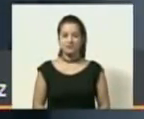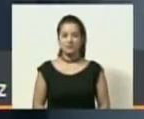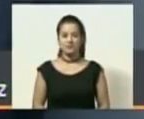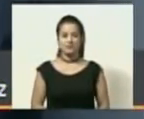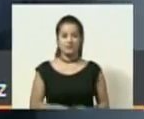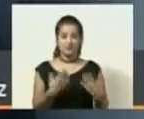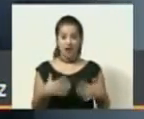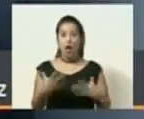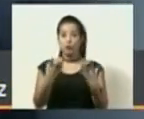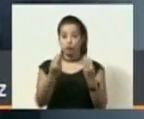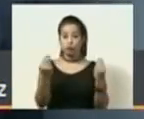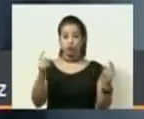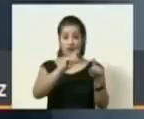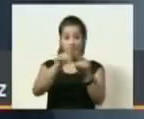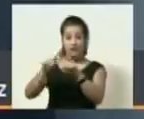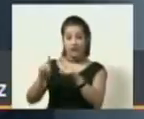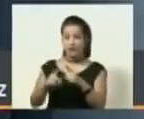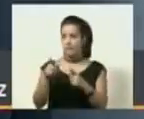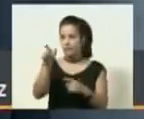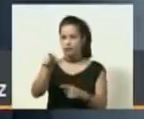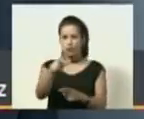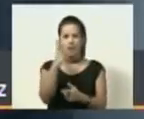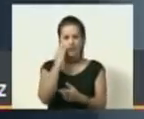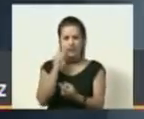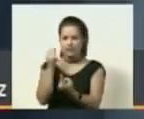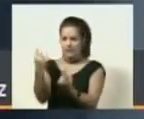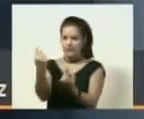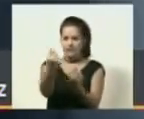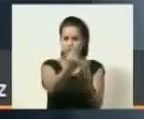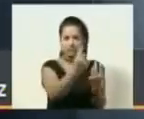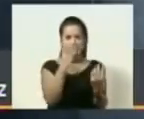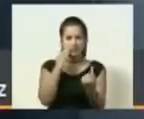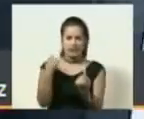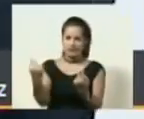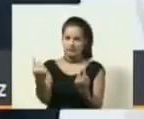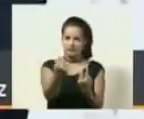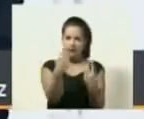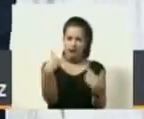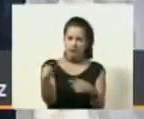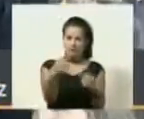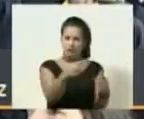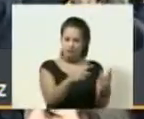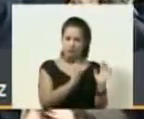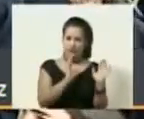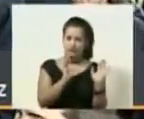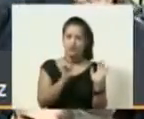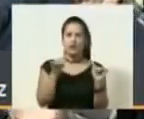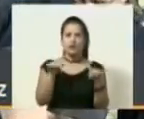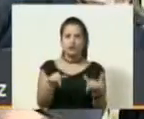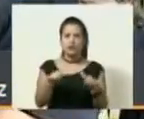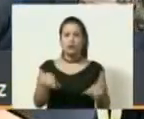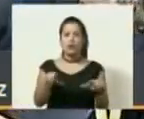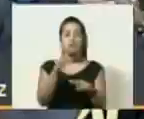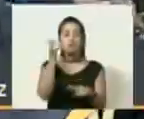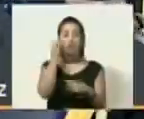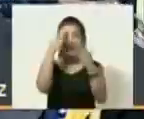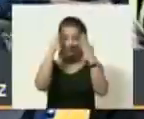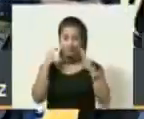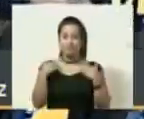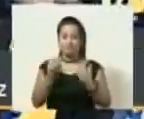Decenas de miles de testimonios presentes en esta oportunidad en la voz de Yulay